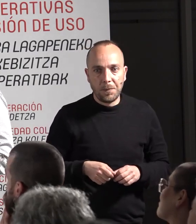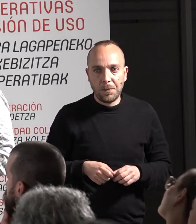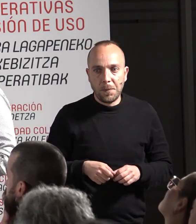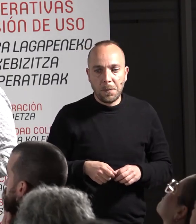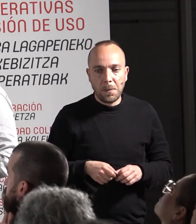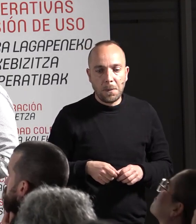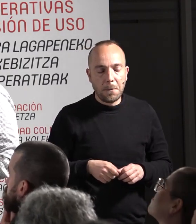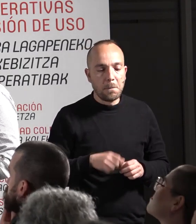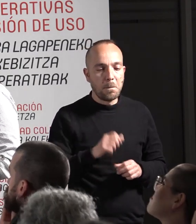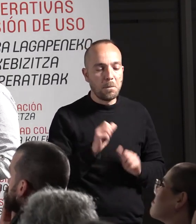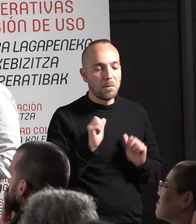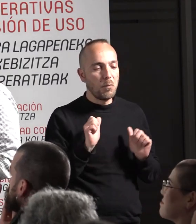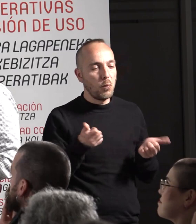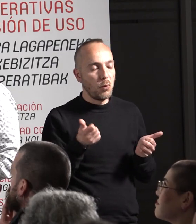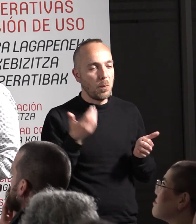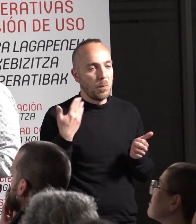partimos un poco.